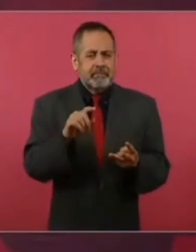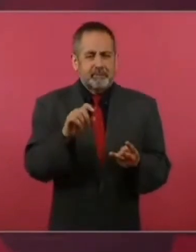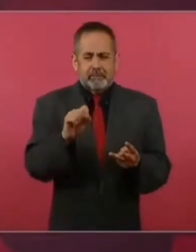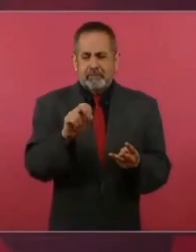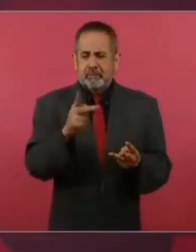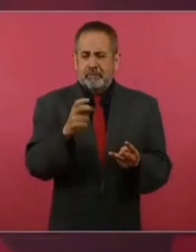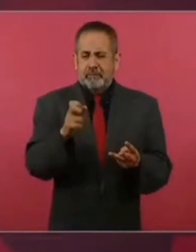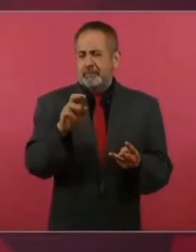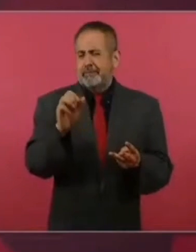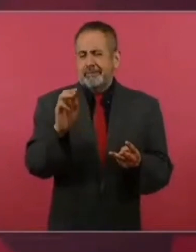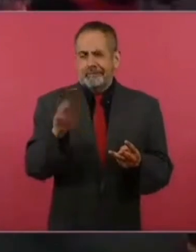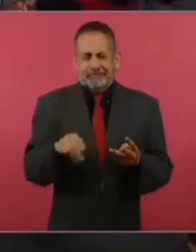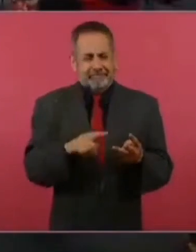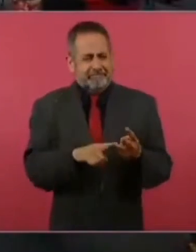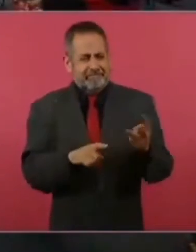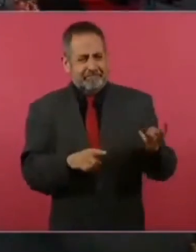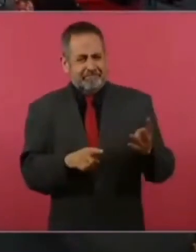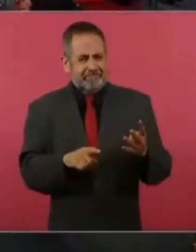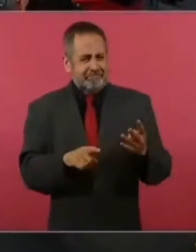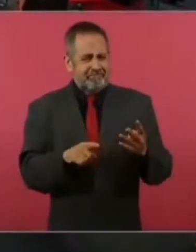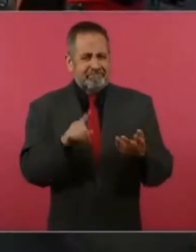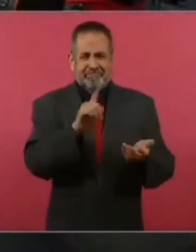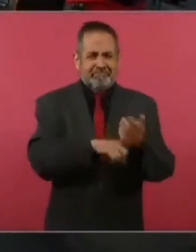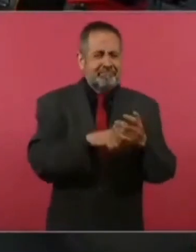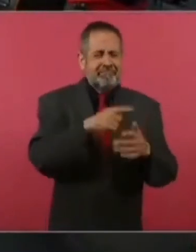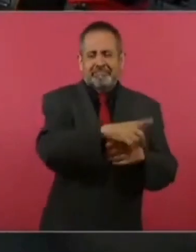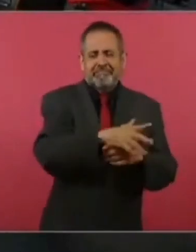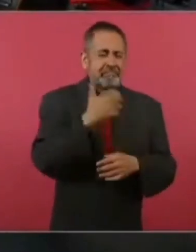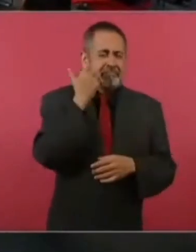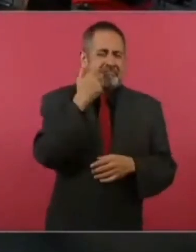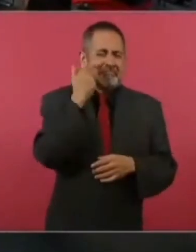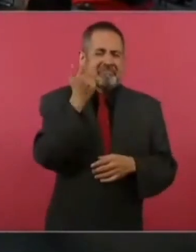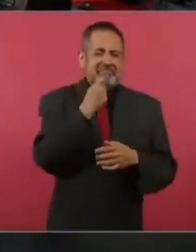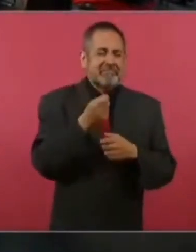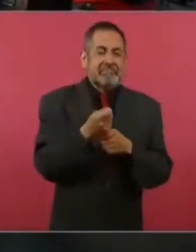Zuckerman, puro matraquero.